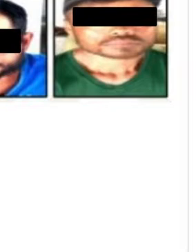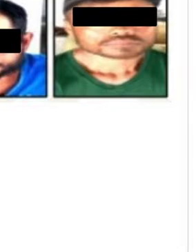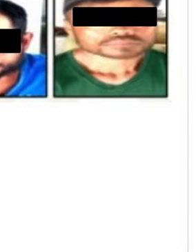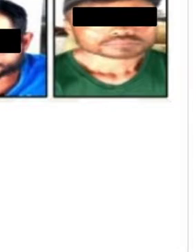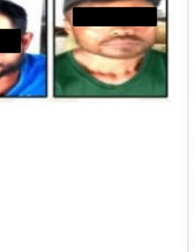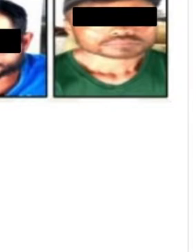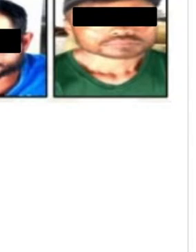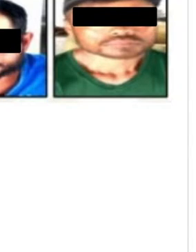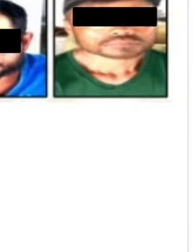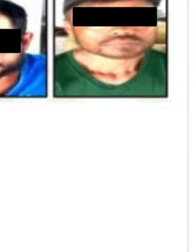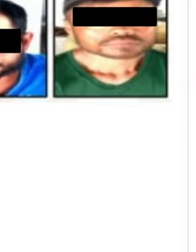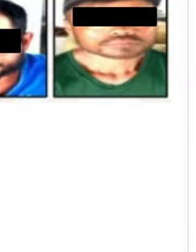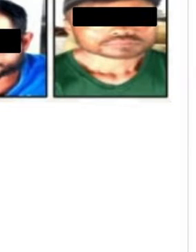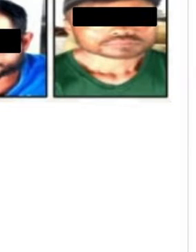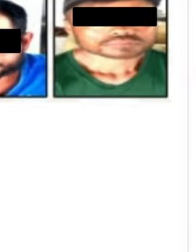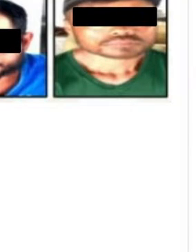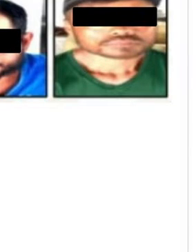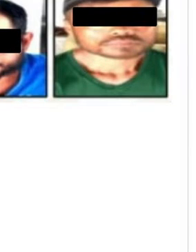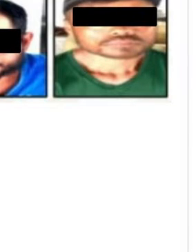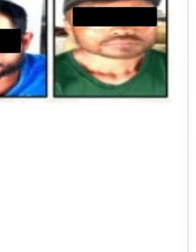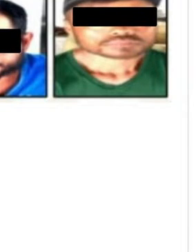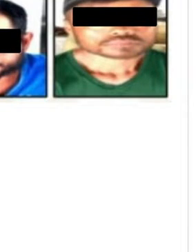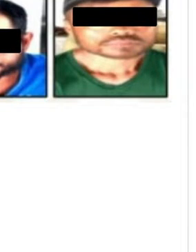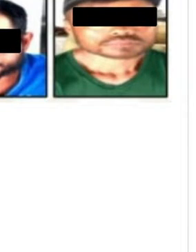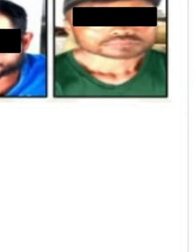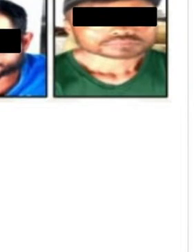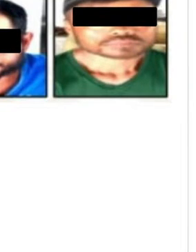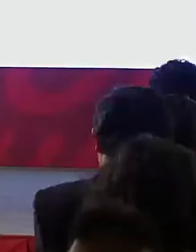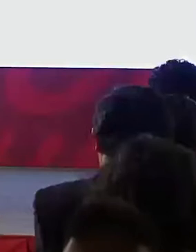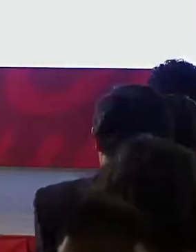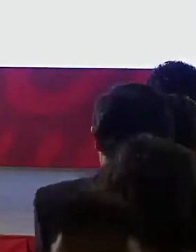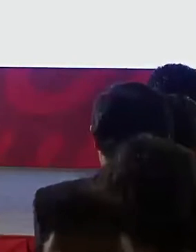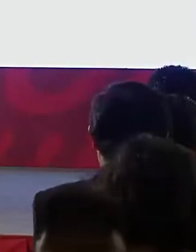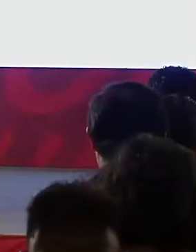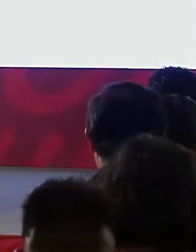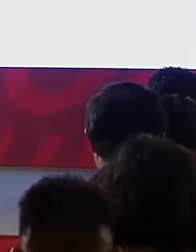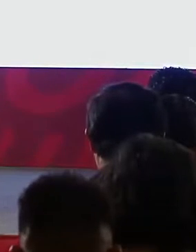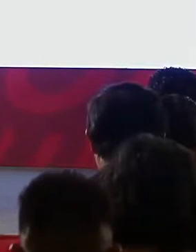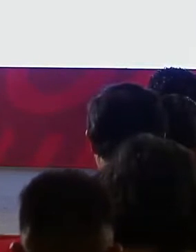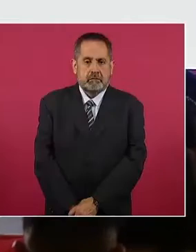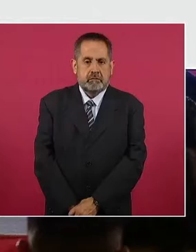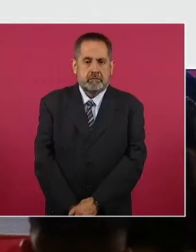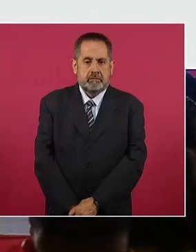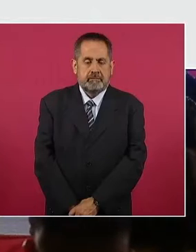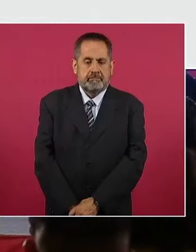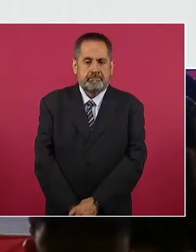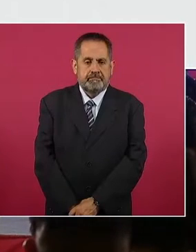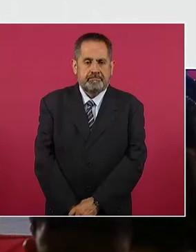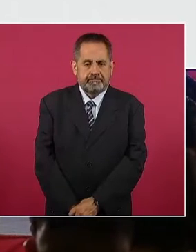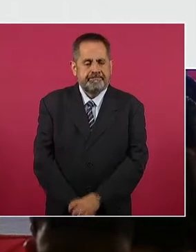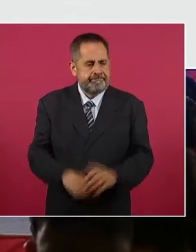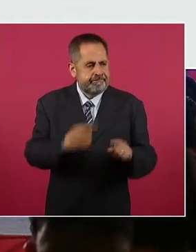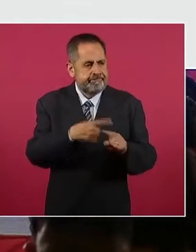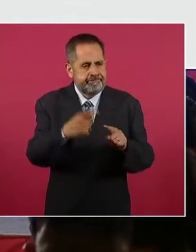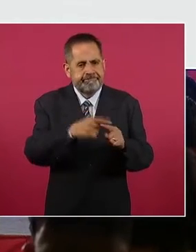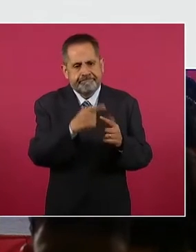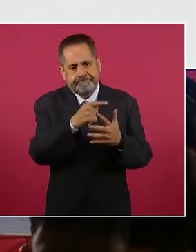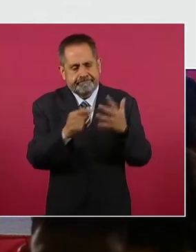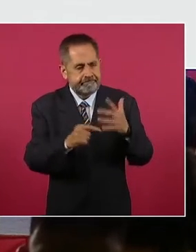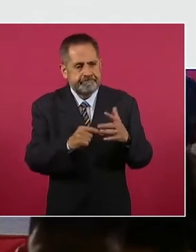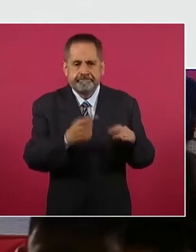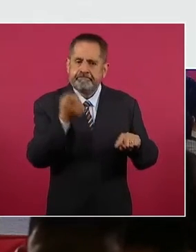menores, 800 litros de combustible, entre otros instrumentos y con este